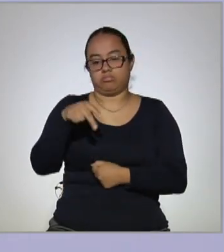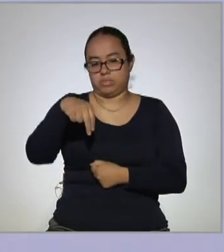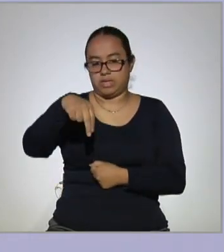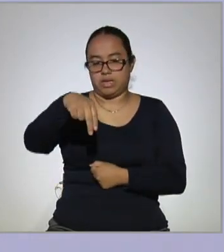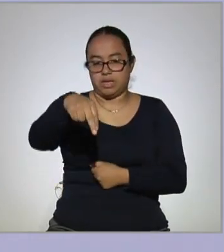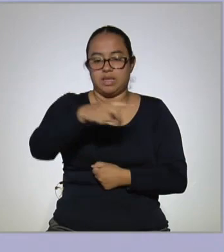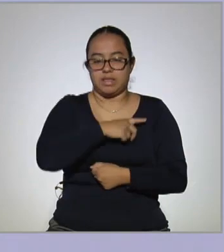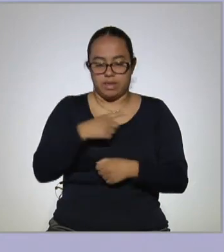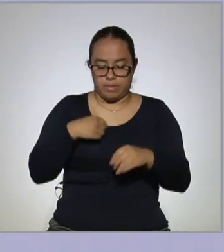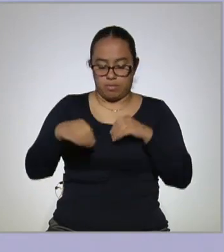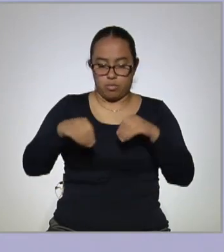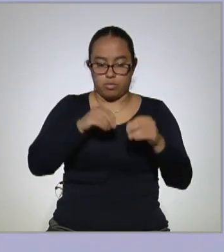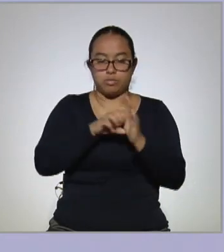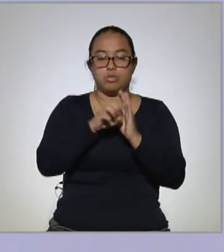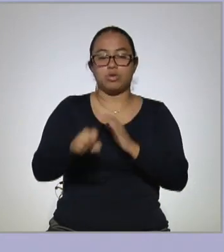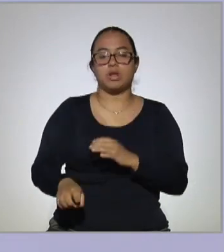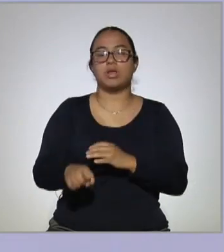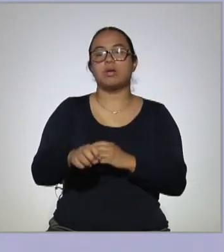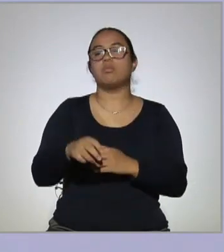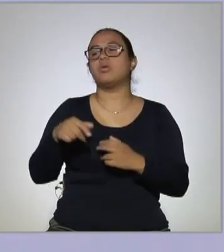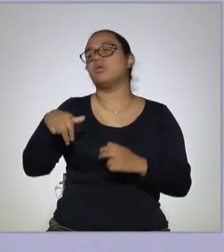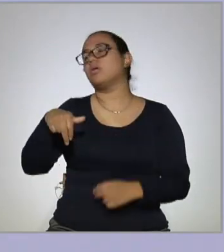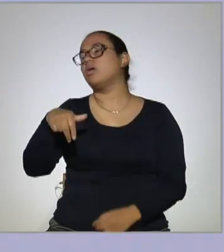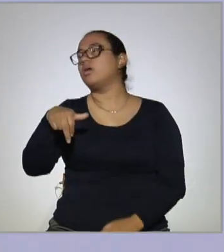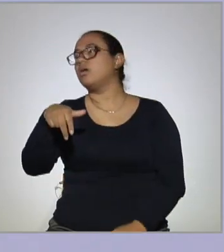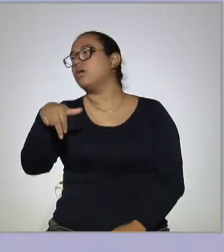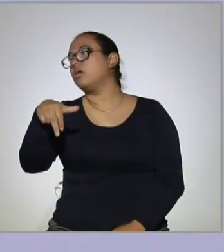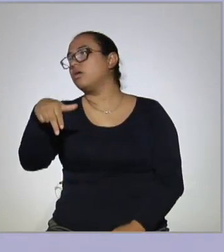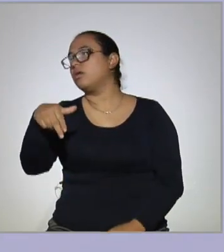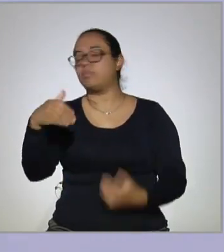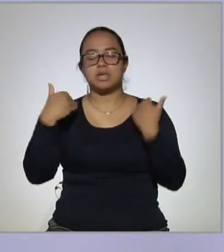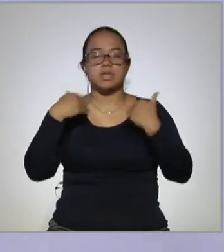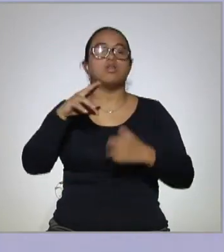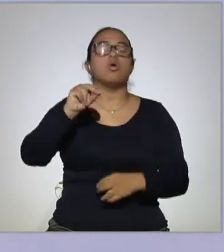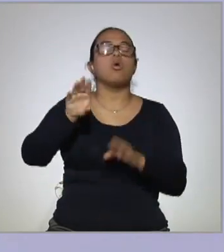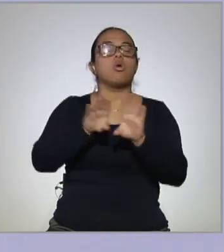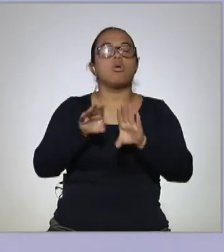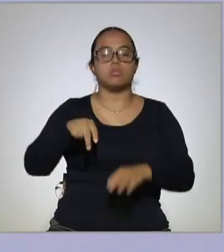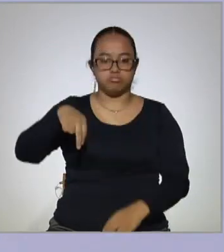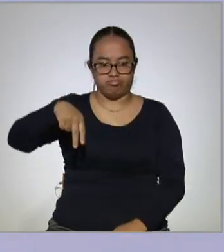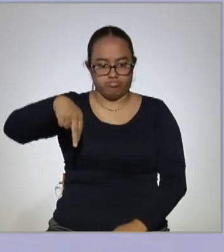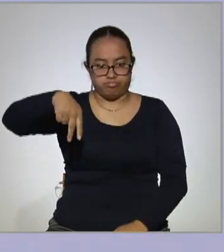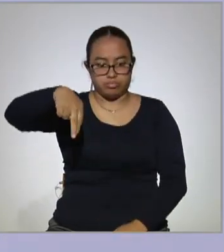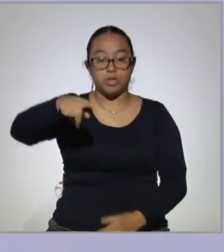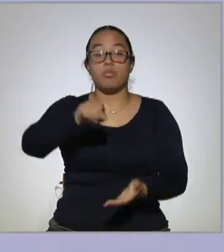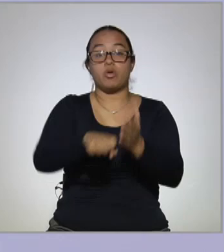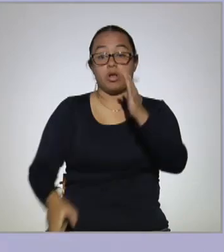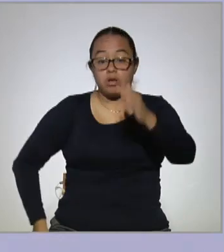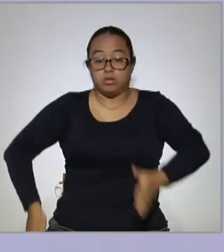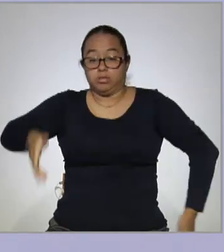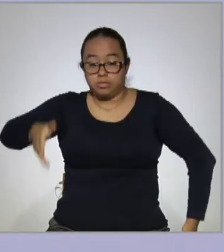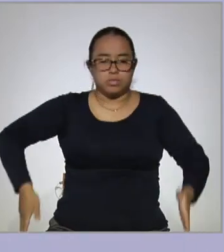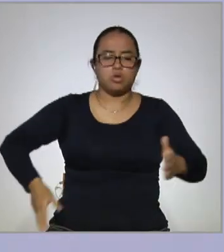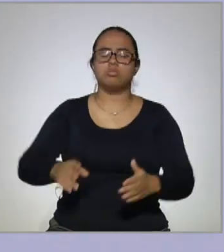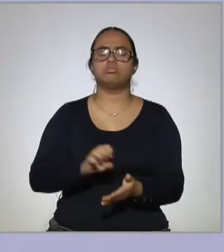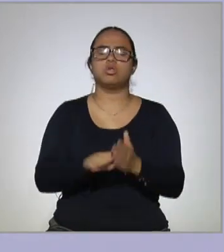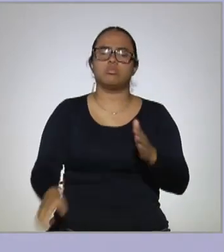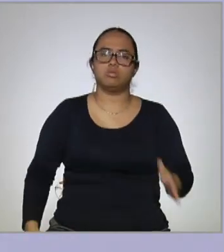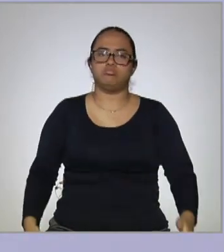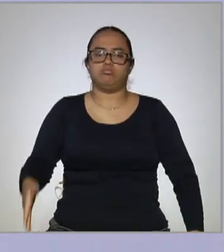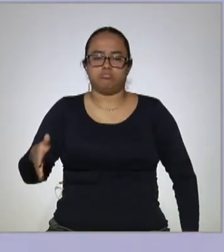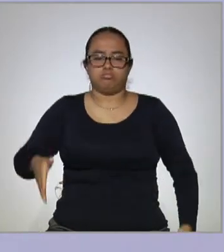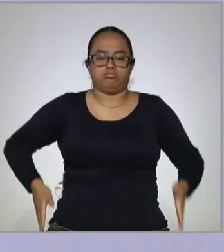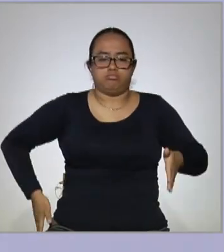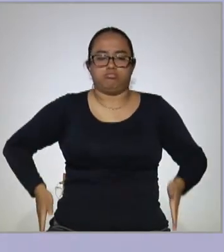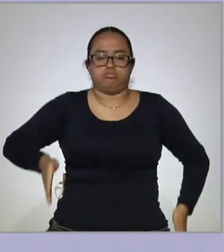es que nos estemos moviendo, no como si estuvieras en la Alameda paseando, sino caminar con ganitas. Tampoco tienes que ir con los brazos a toda velocidad, sino bracear normal.